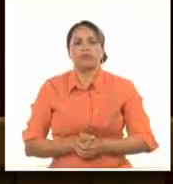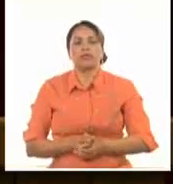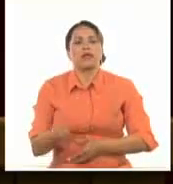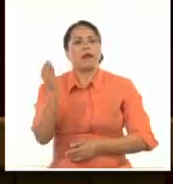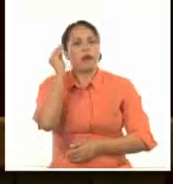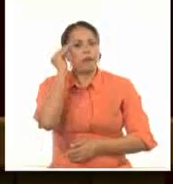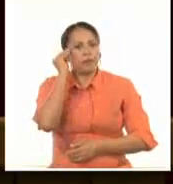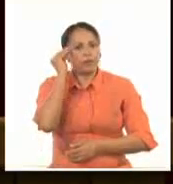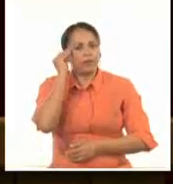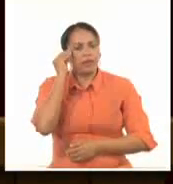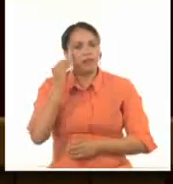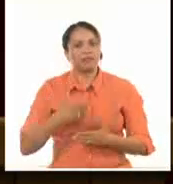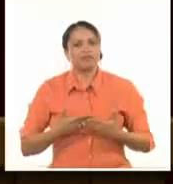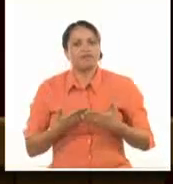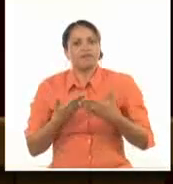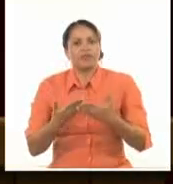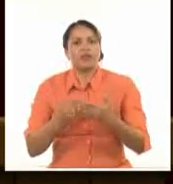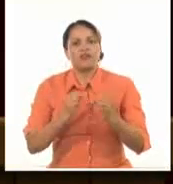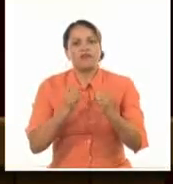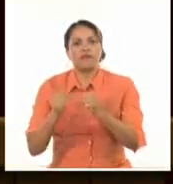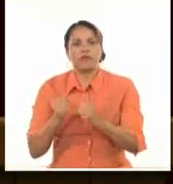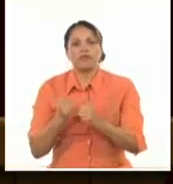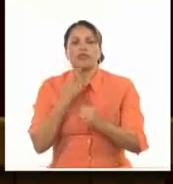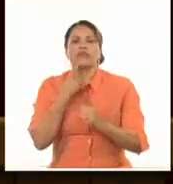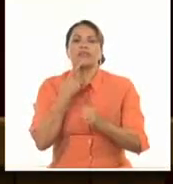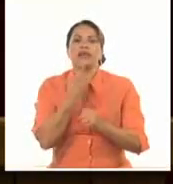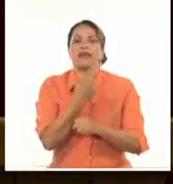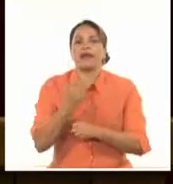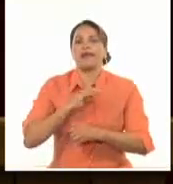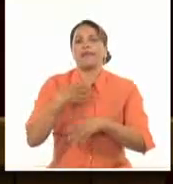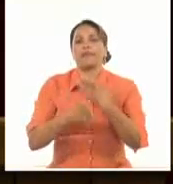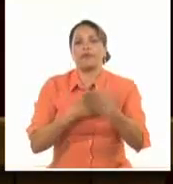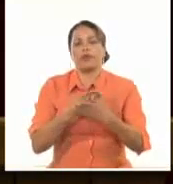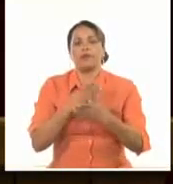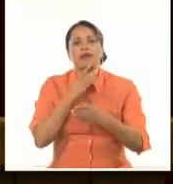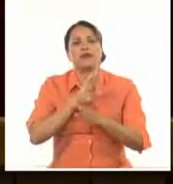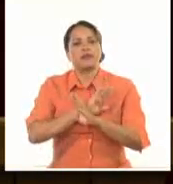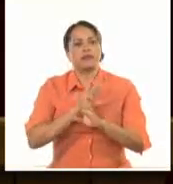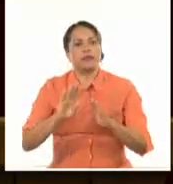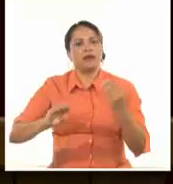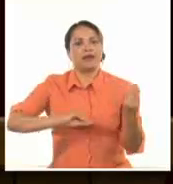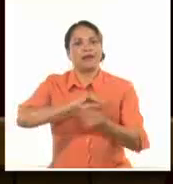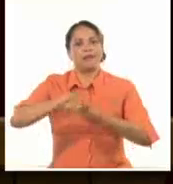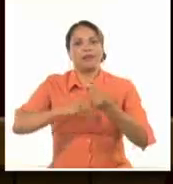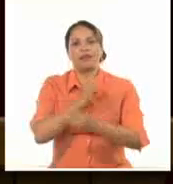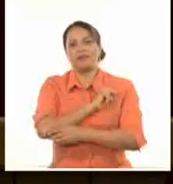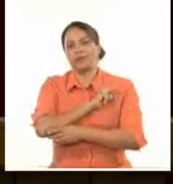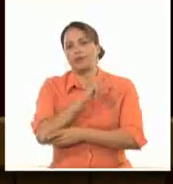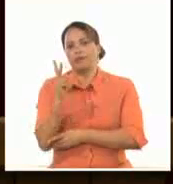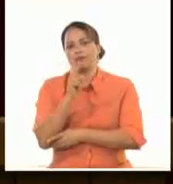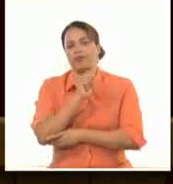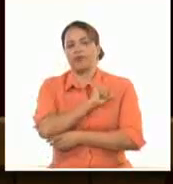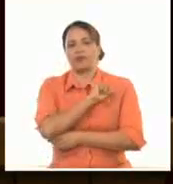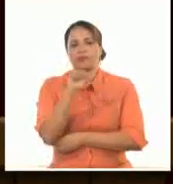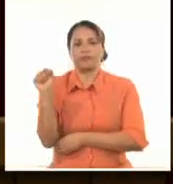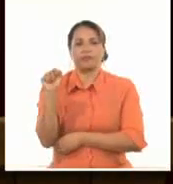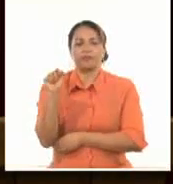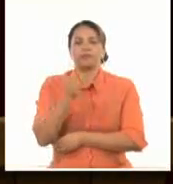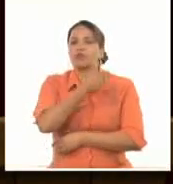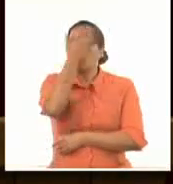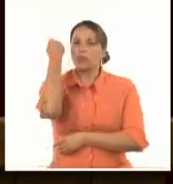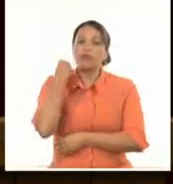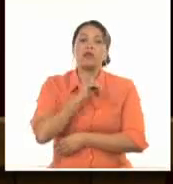sacar fuerzas de cada revés hasta transformarlo en victoria. No olviden nunca esas